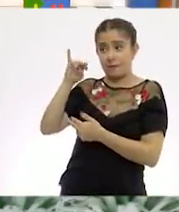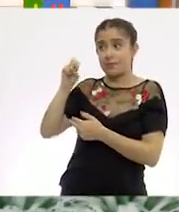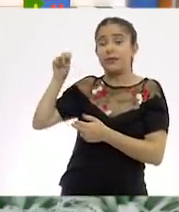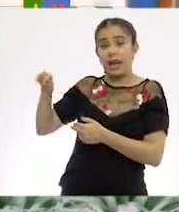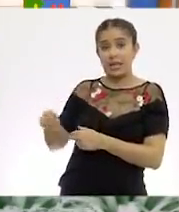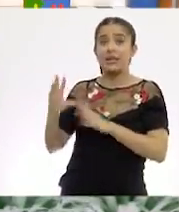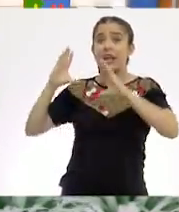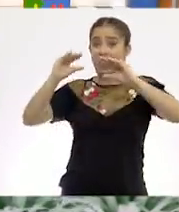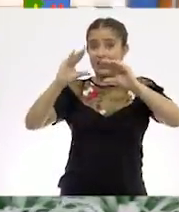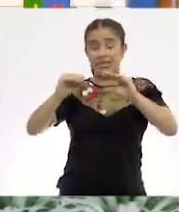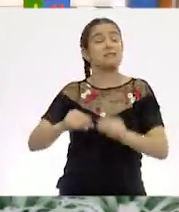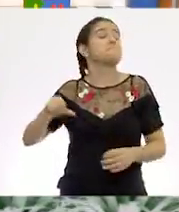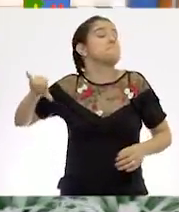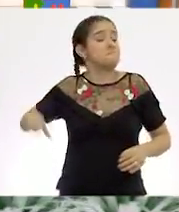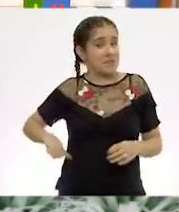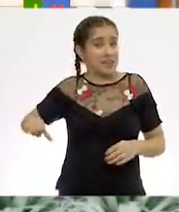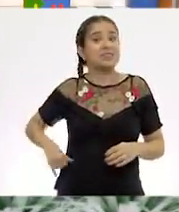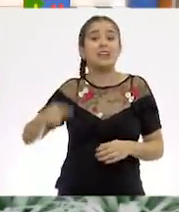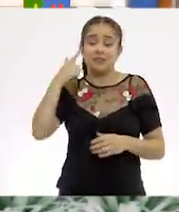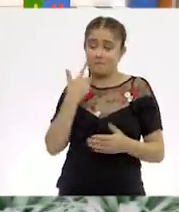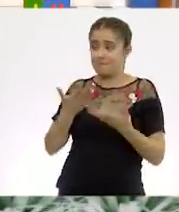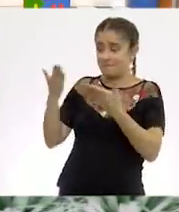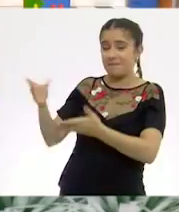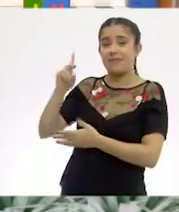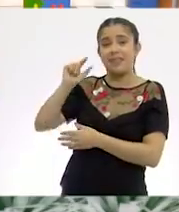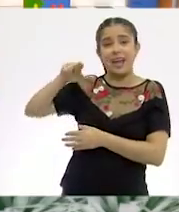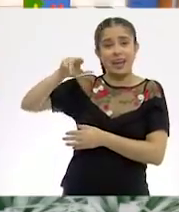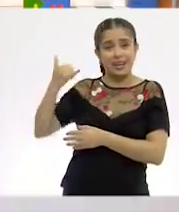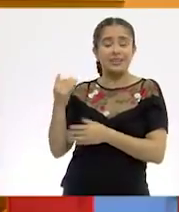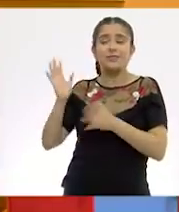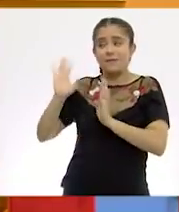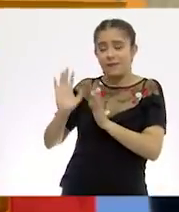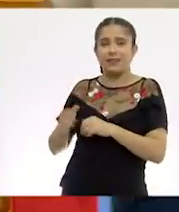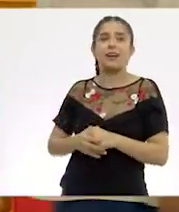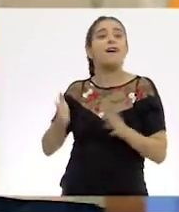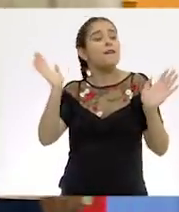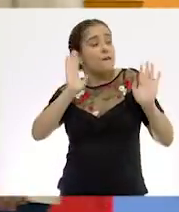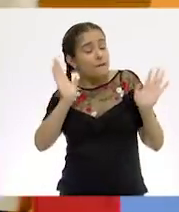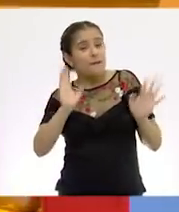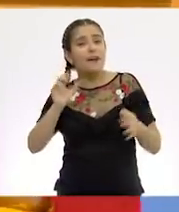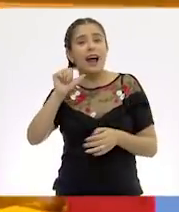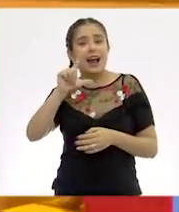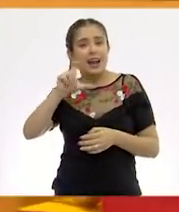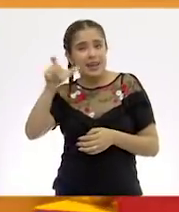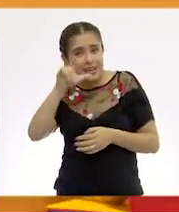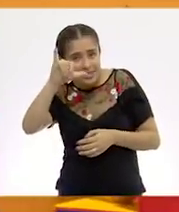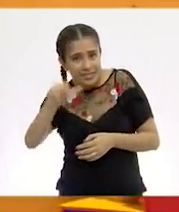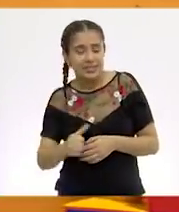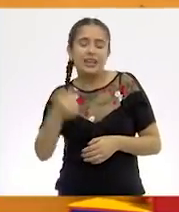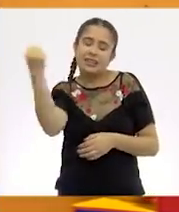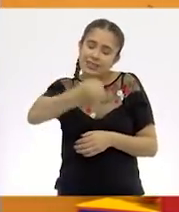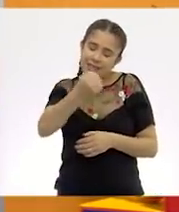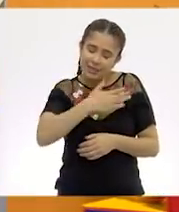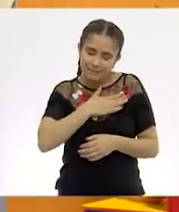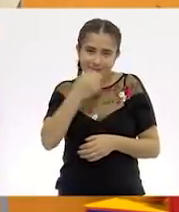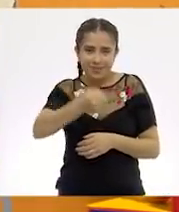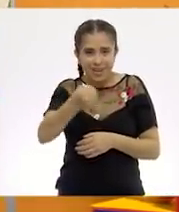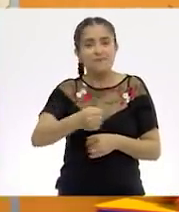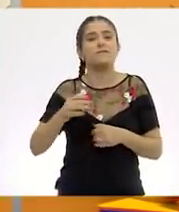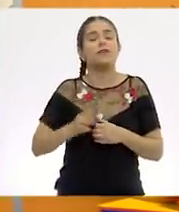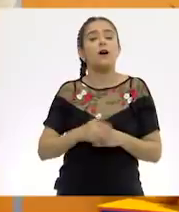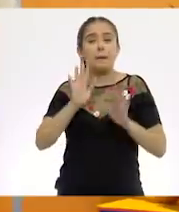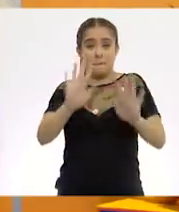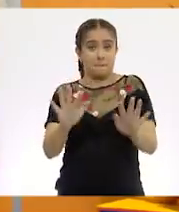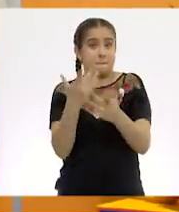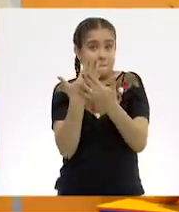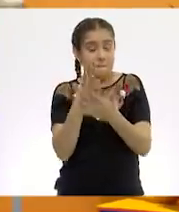Ayúdenme a darle la bienvenida. Profe Danis. Hola Alexia, ¿cómo estás? Te saludo a la distancia. Permíteme un